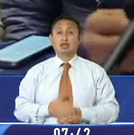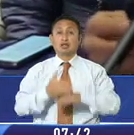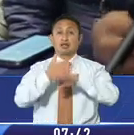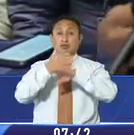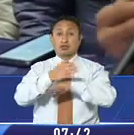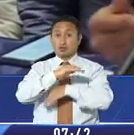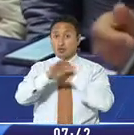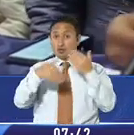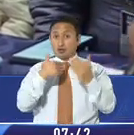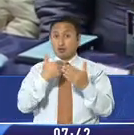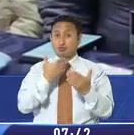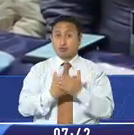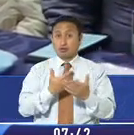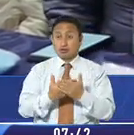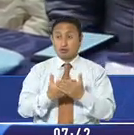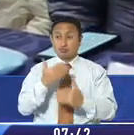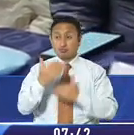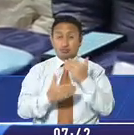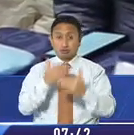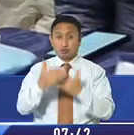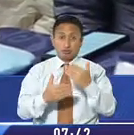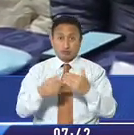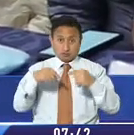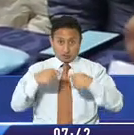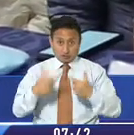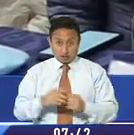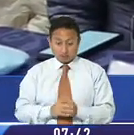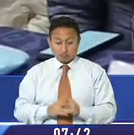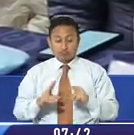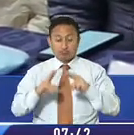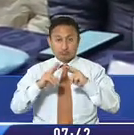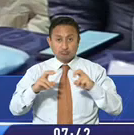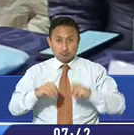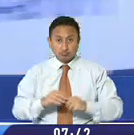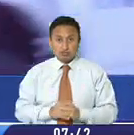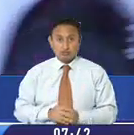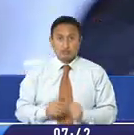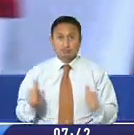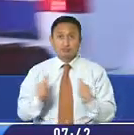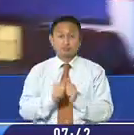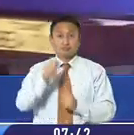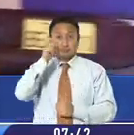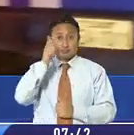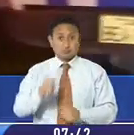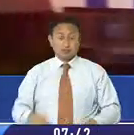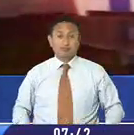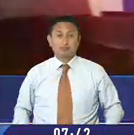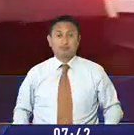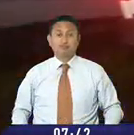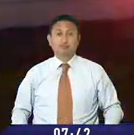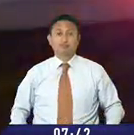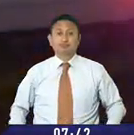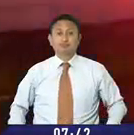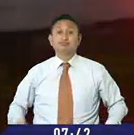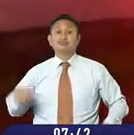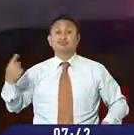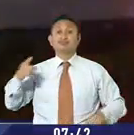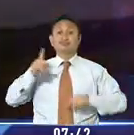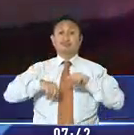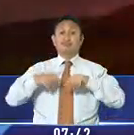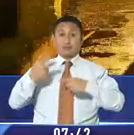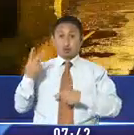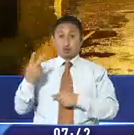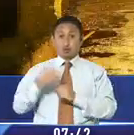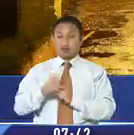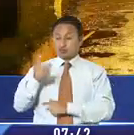y procedimientos que se van realizando conjuntamente con Fiscalía. El desafortunado habría estado libando con dos amigos.